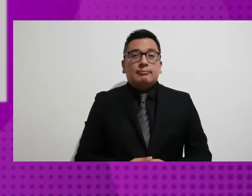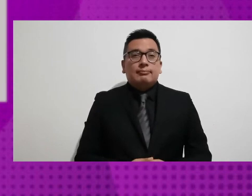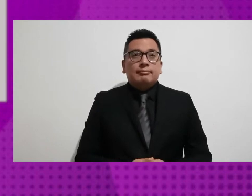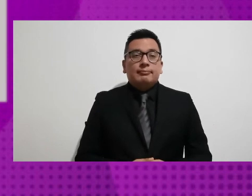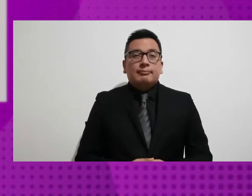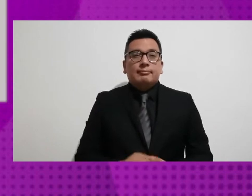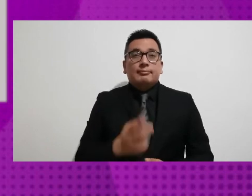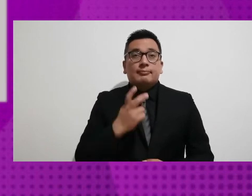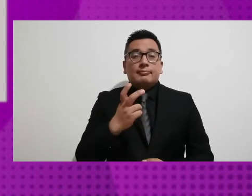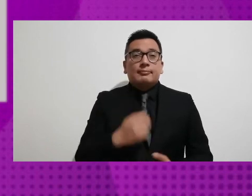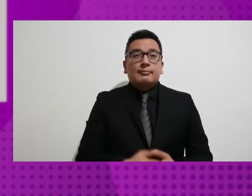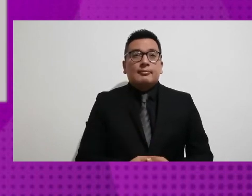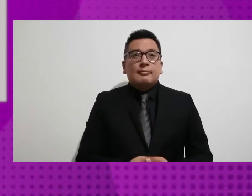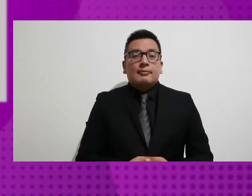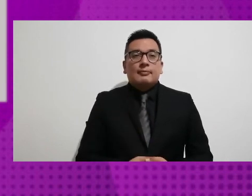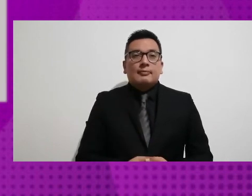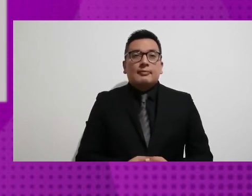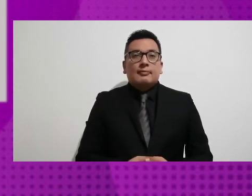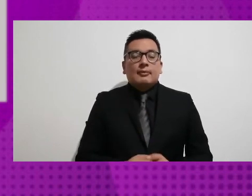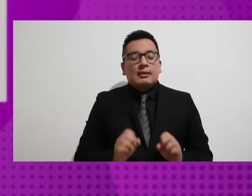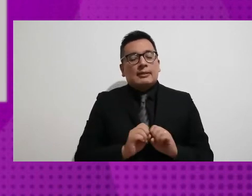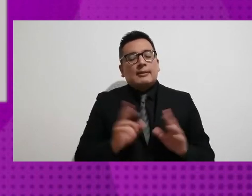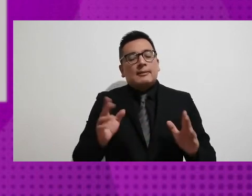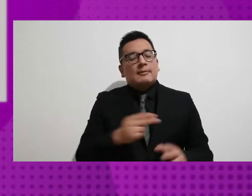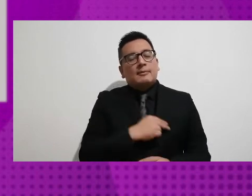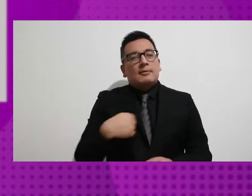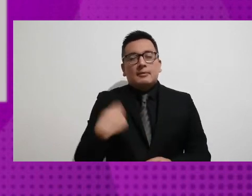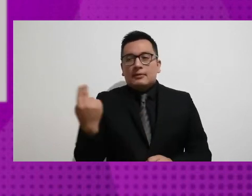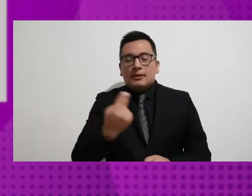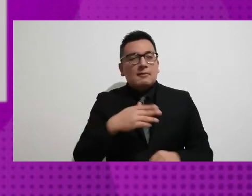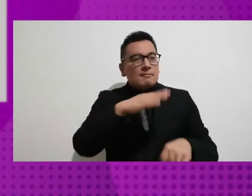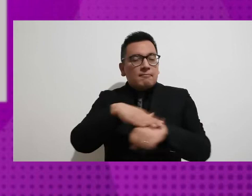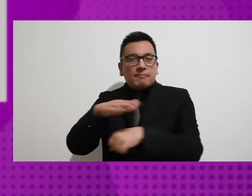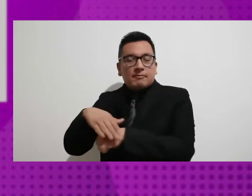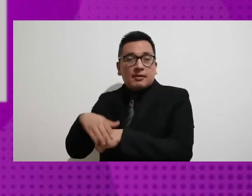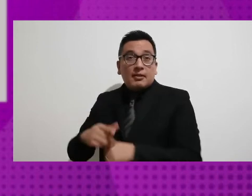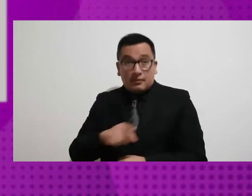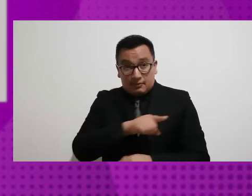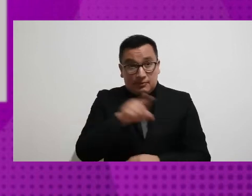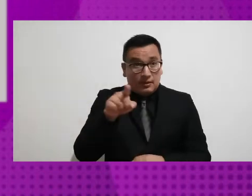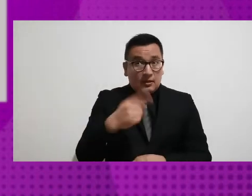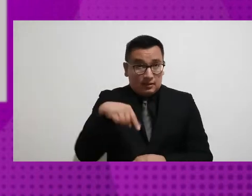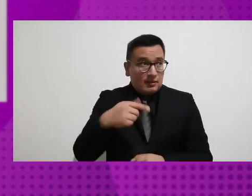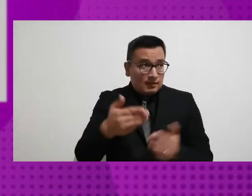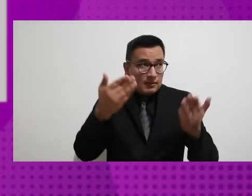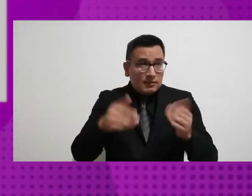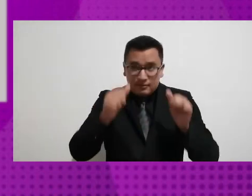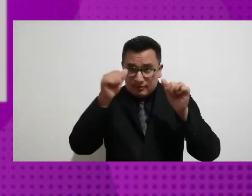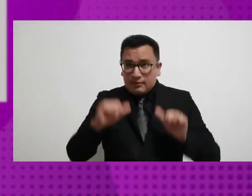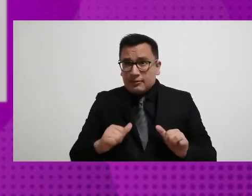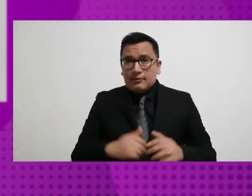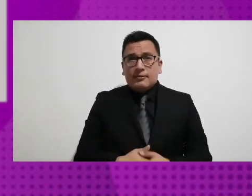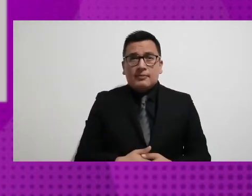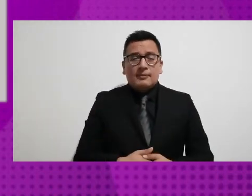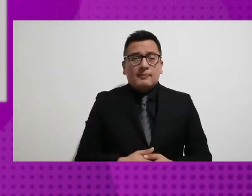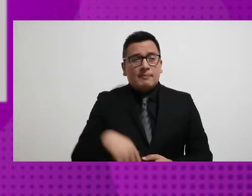u otro sentido. Por ello, pues es evidente que hay que hacer una convocatoria a ustedes que concurren el día de